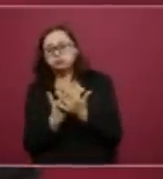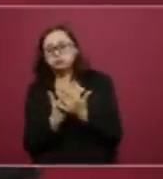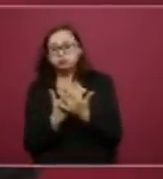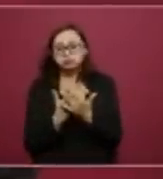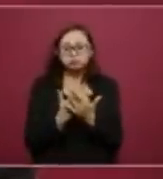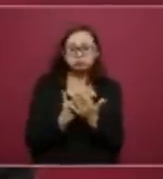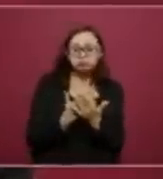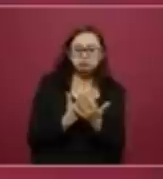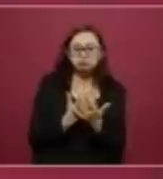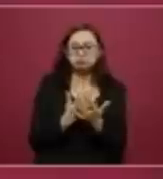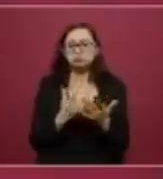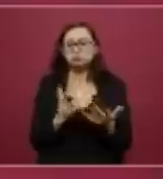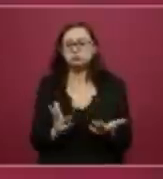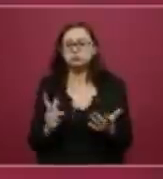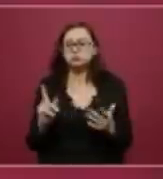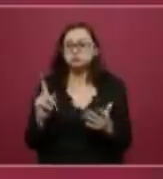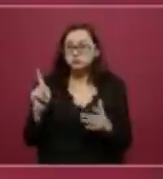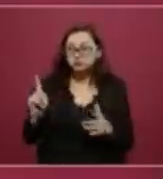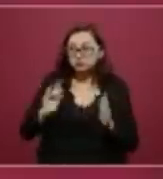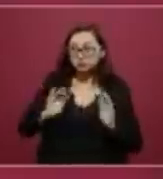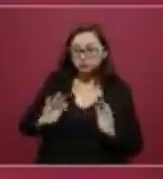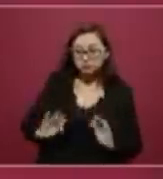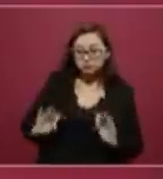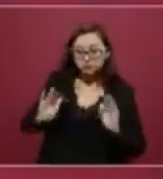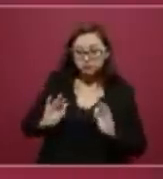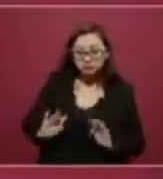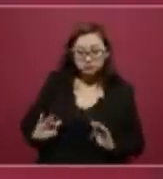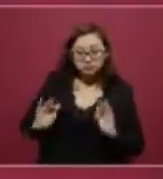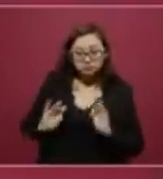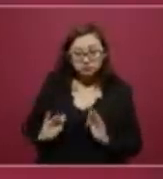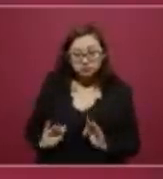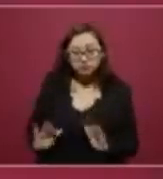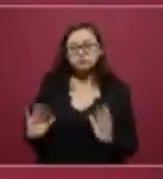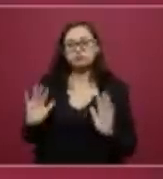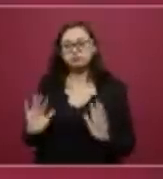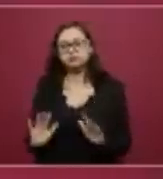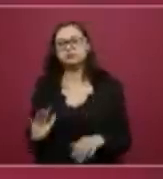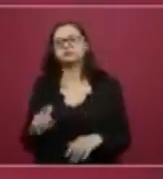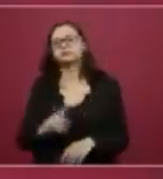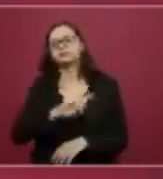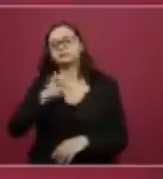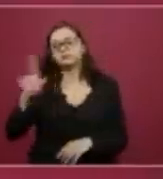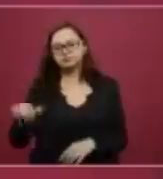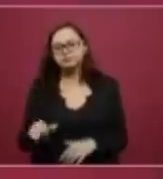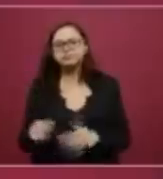vayan serenando los ánimos y voy a dar a conocer los textos